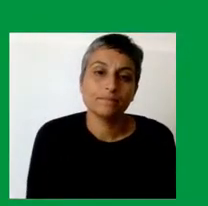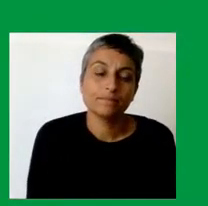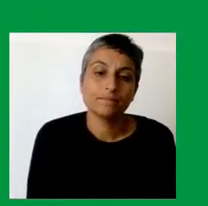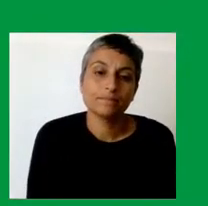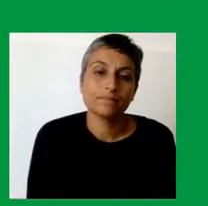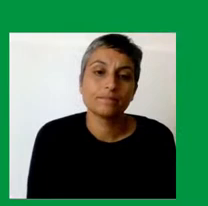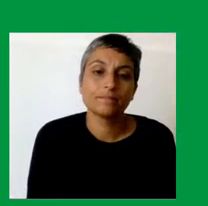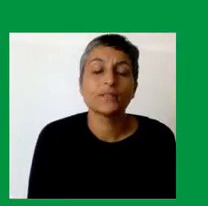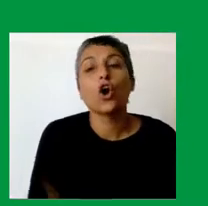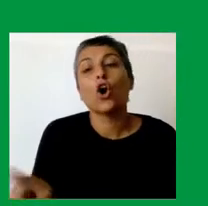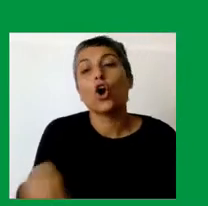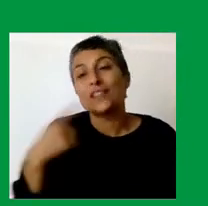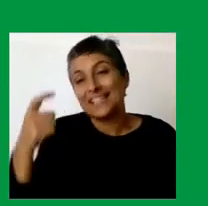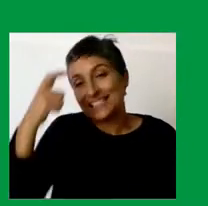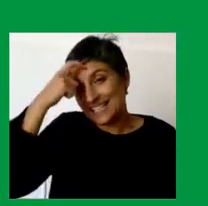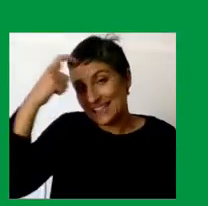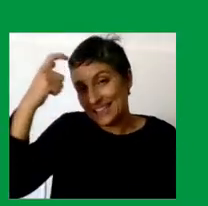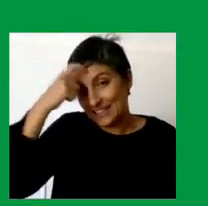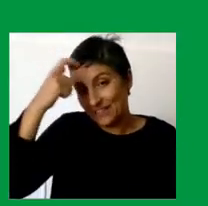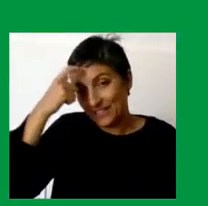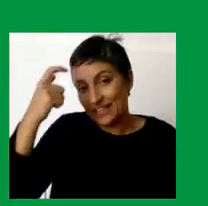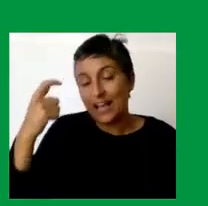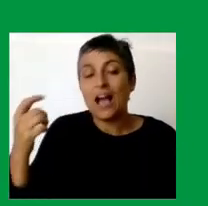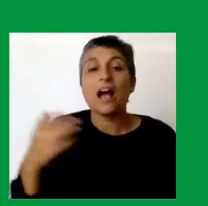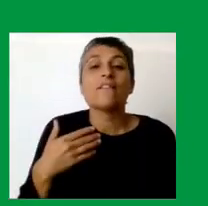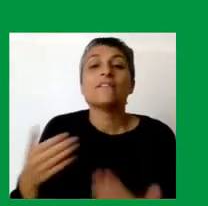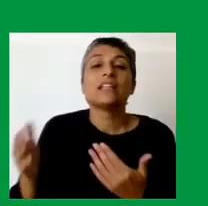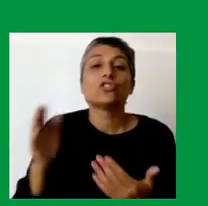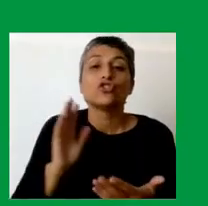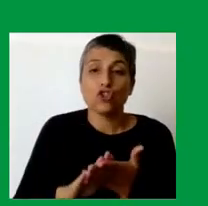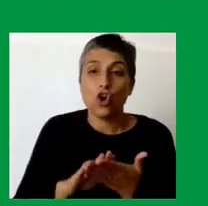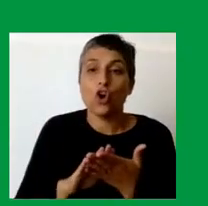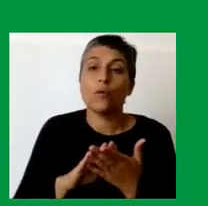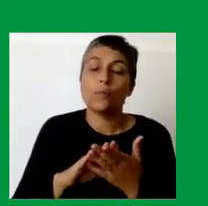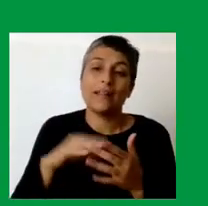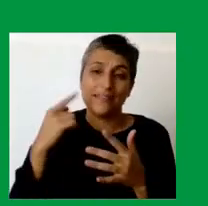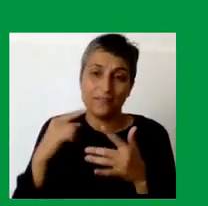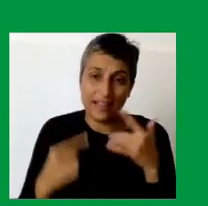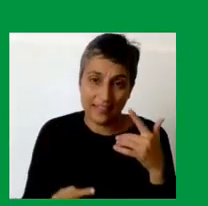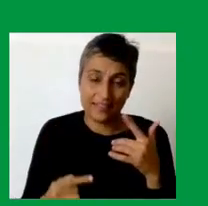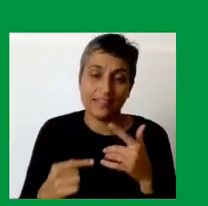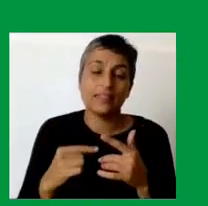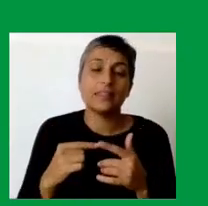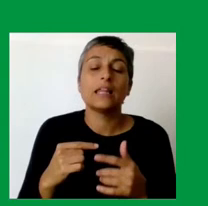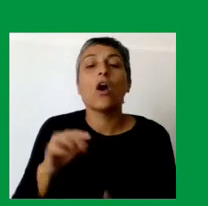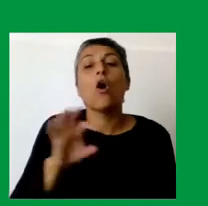con la radioactividad, por ejemplo, también como lo hizo Marie Curie.